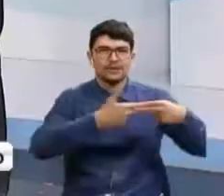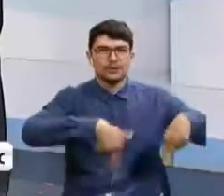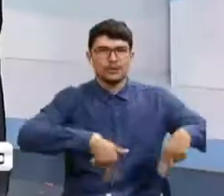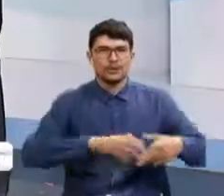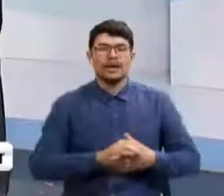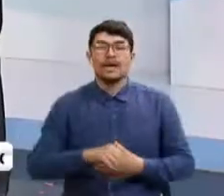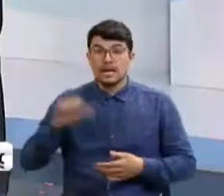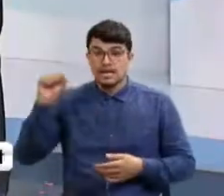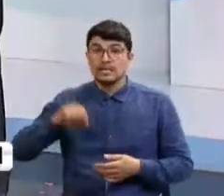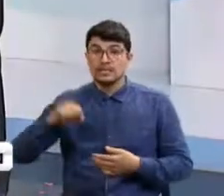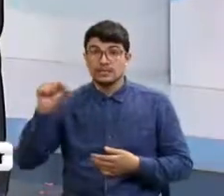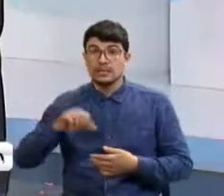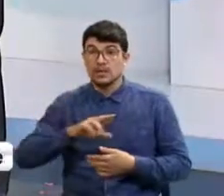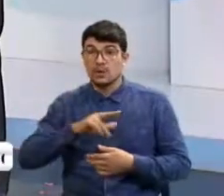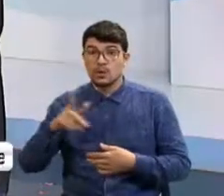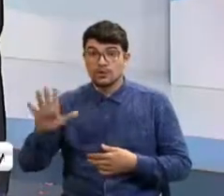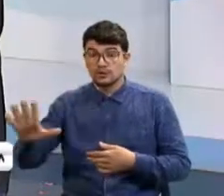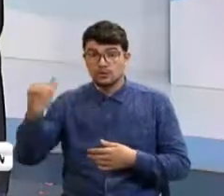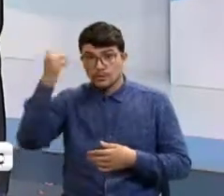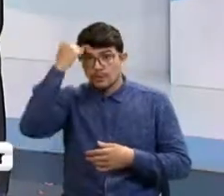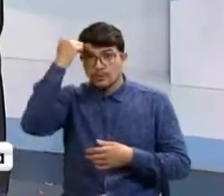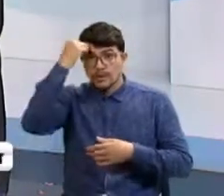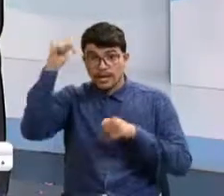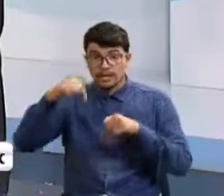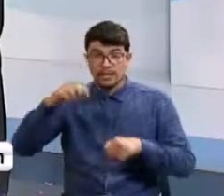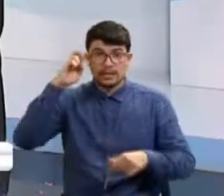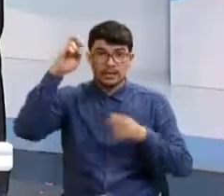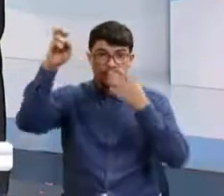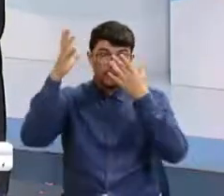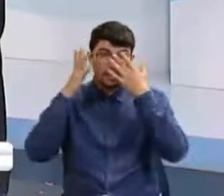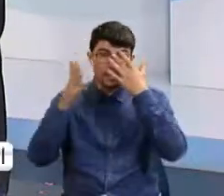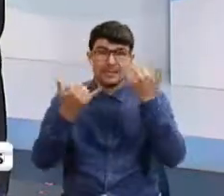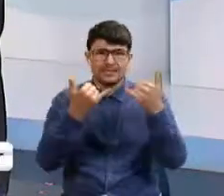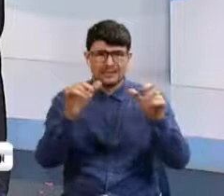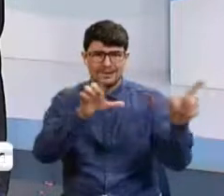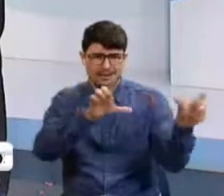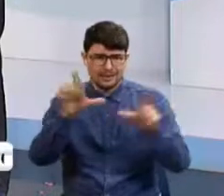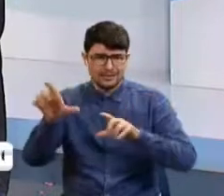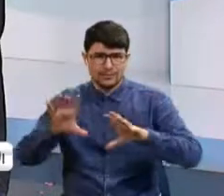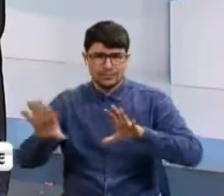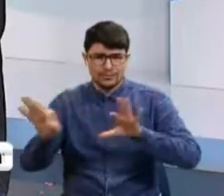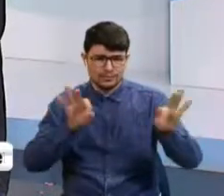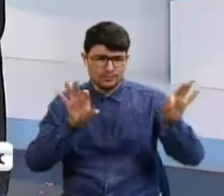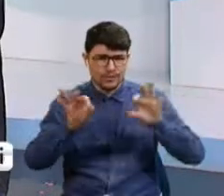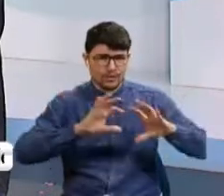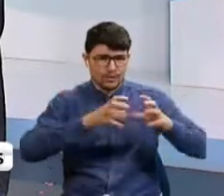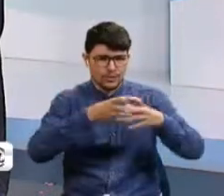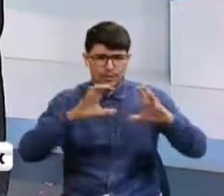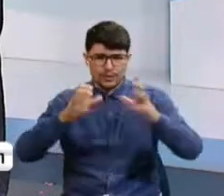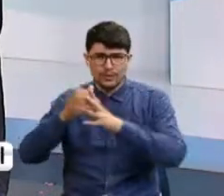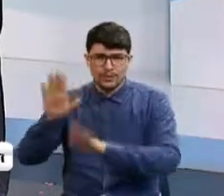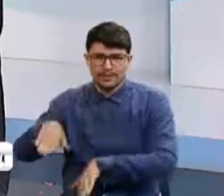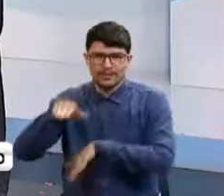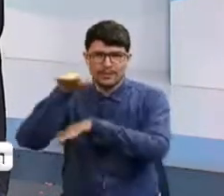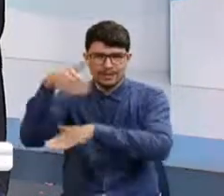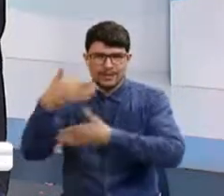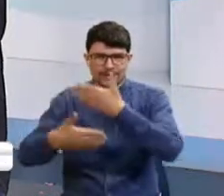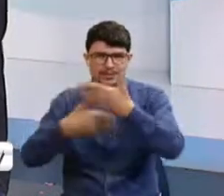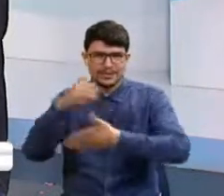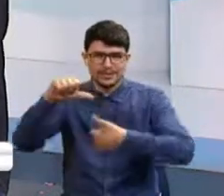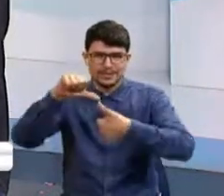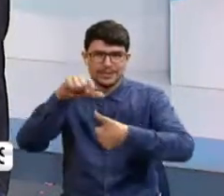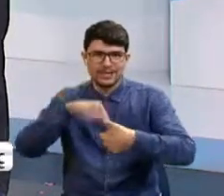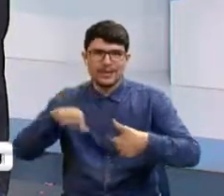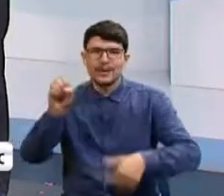y otra parte losada de maestros docentes de norte de santander ya tienen lista a las elecciones que les representará en la fase centro oriente de los